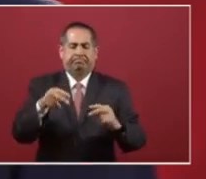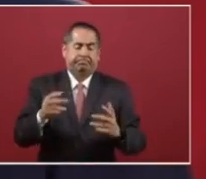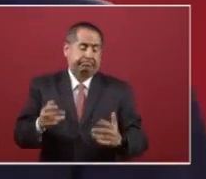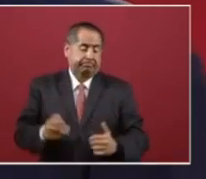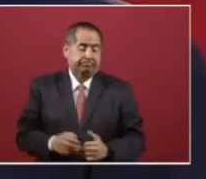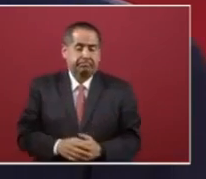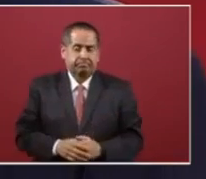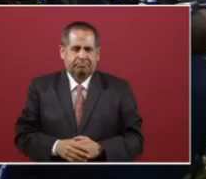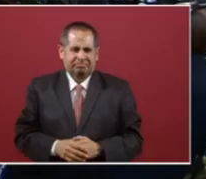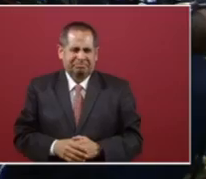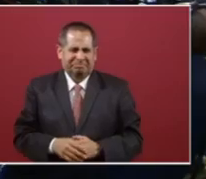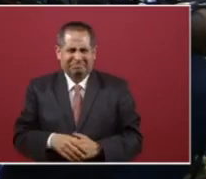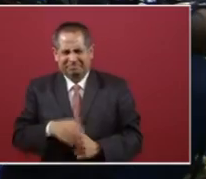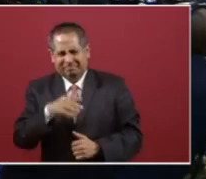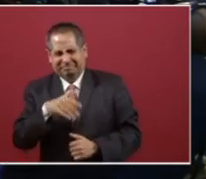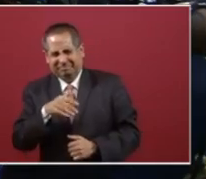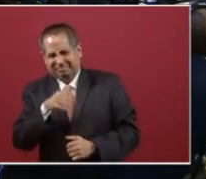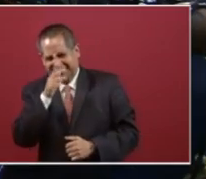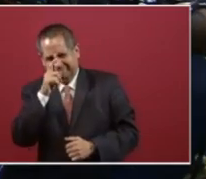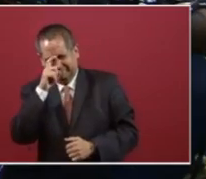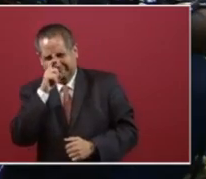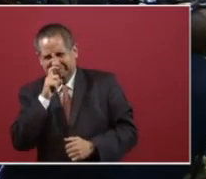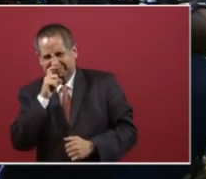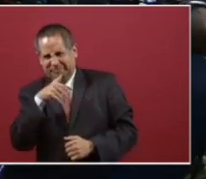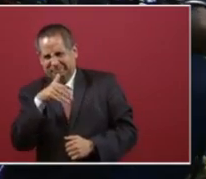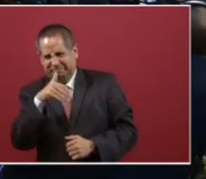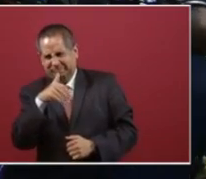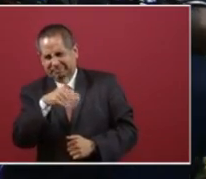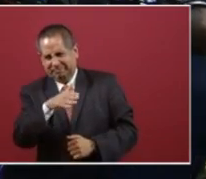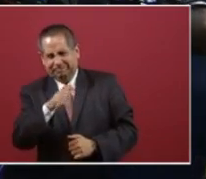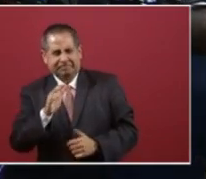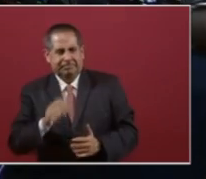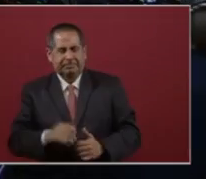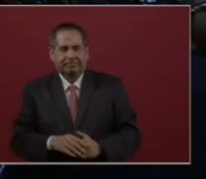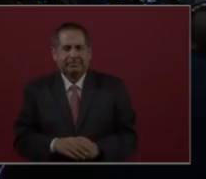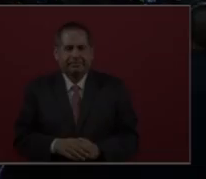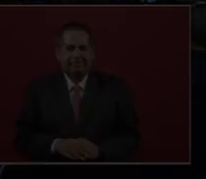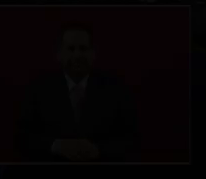Fuchi. Con información de Verónica Torres Lizama, Notimex.